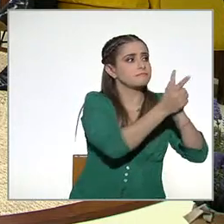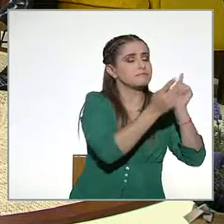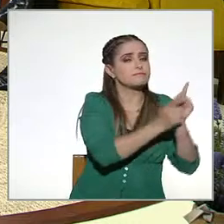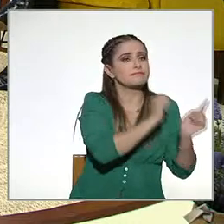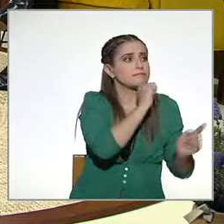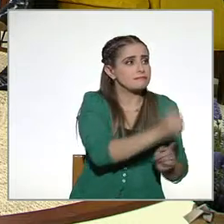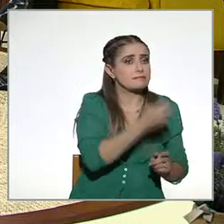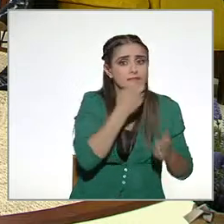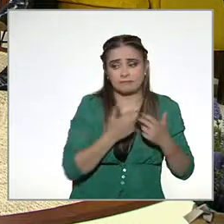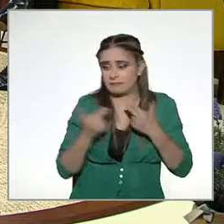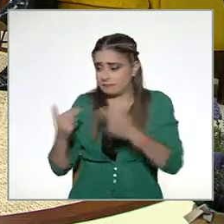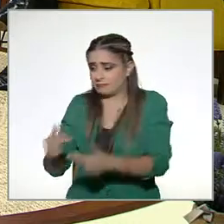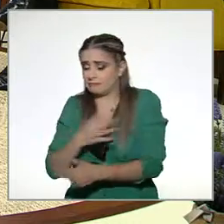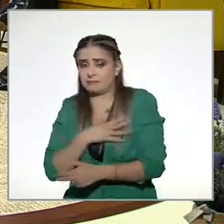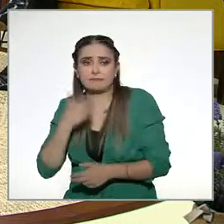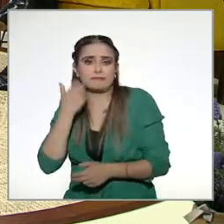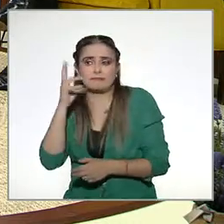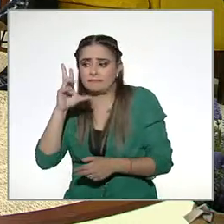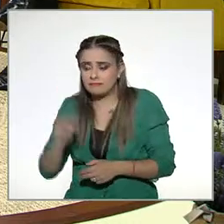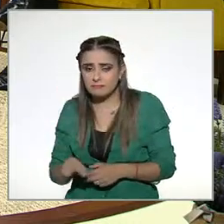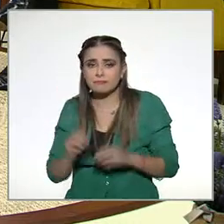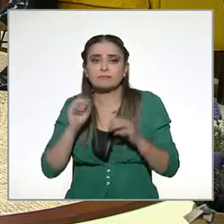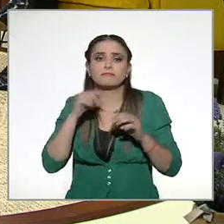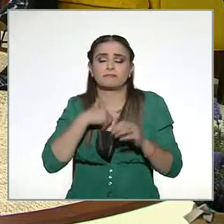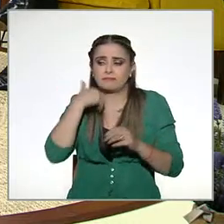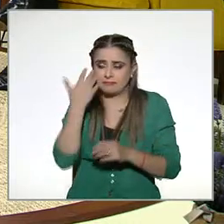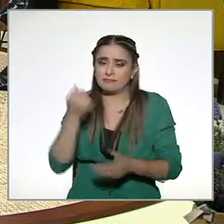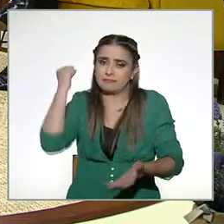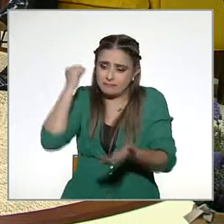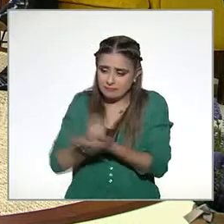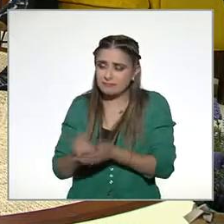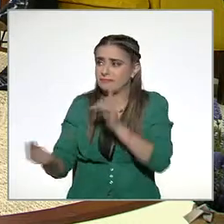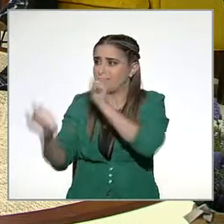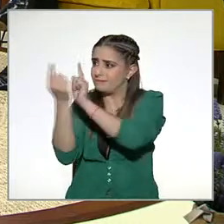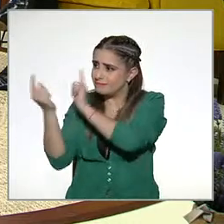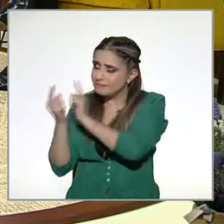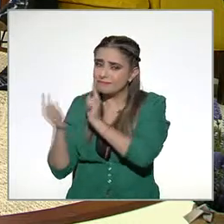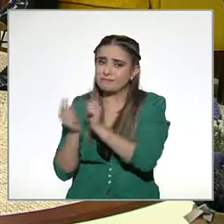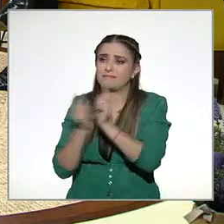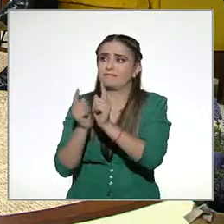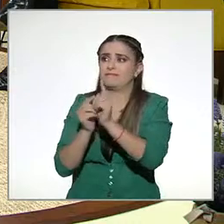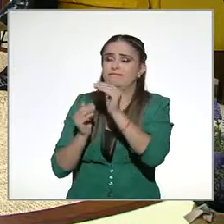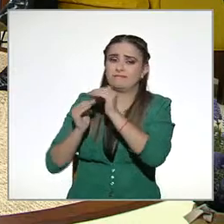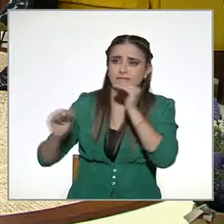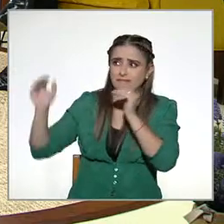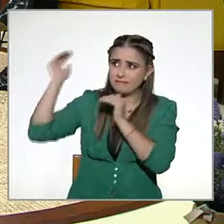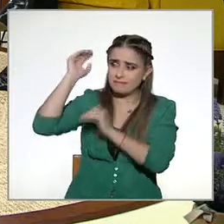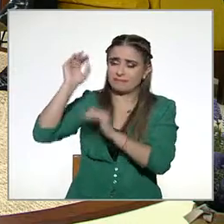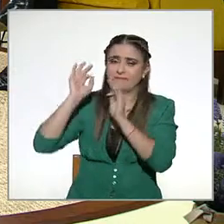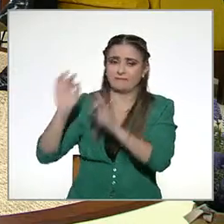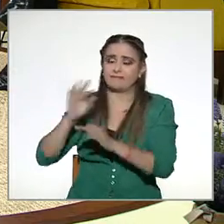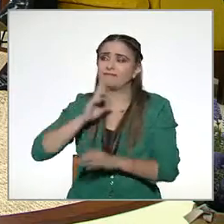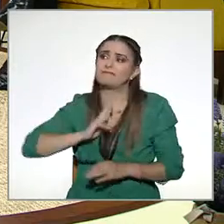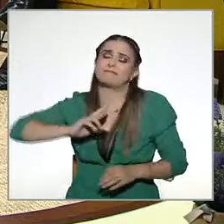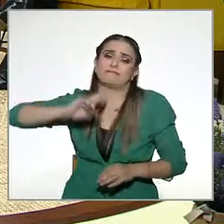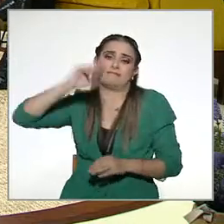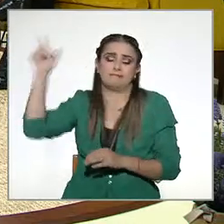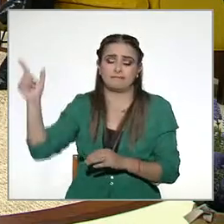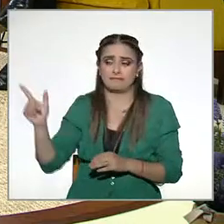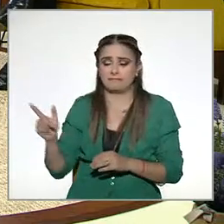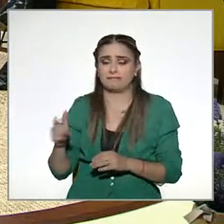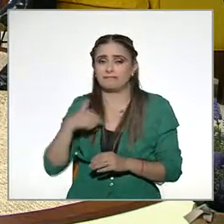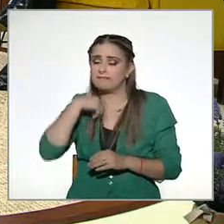que eventualmente desearían que así fuera ahora su hijo, como el hijo que es del narcisismo de los padres lo mejor de uno, que salió lo mejor de uno, de cada uno.